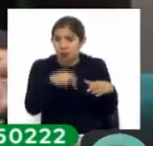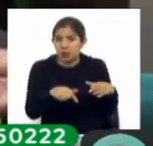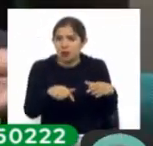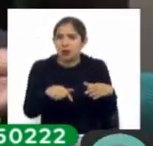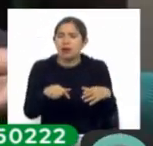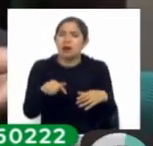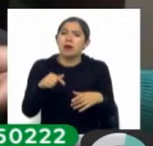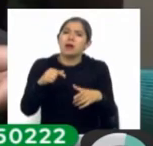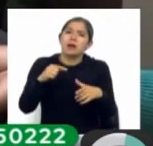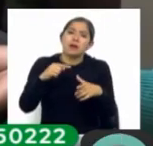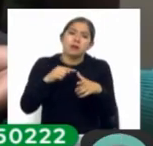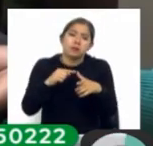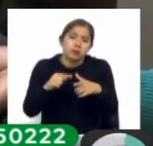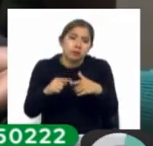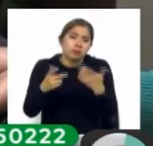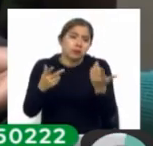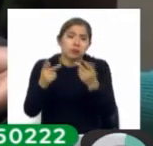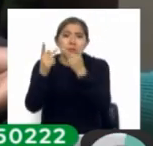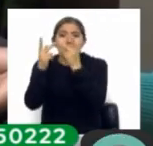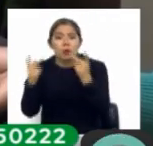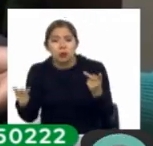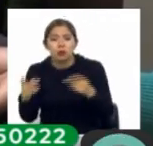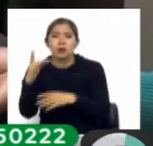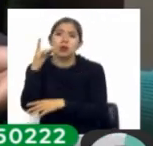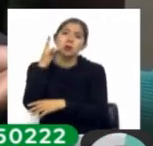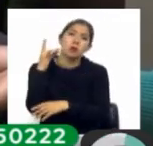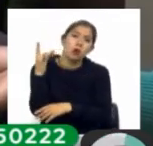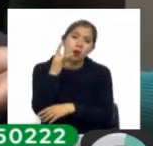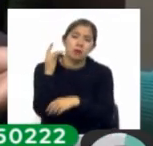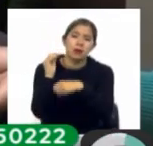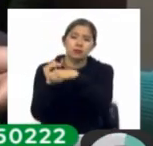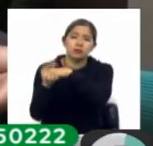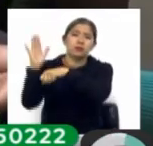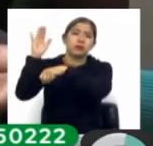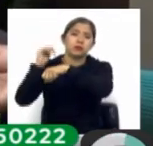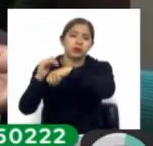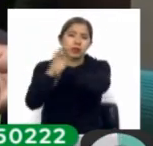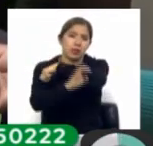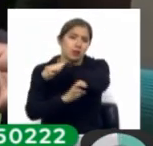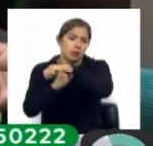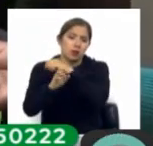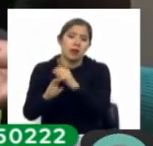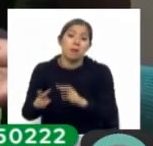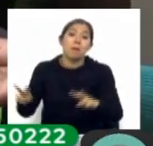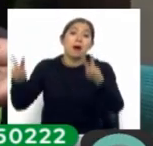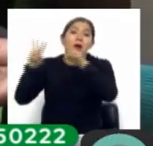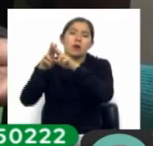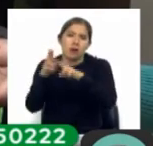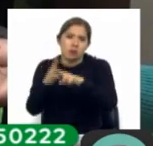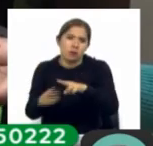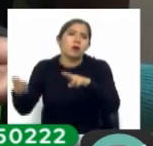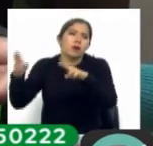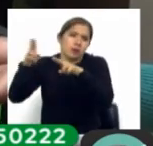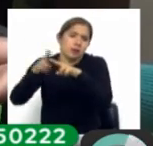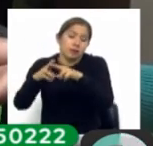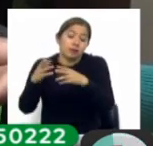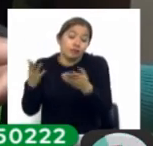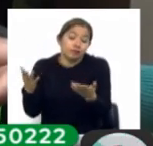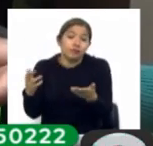forma ser Potosí y Bolivia sean exportadores de valor agregado en su